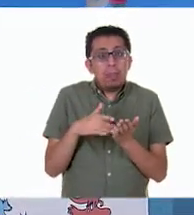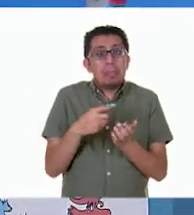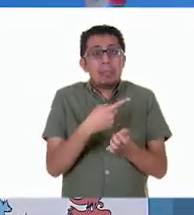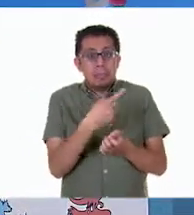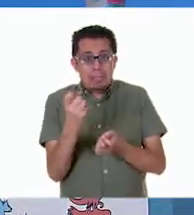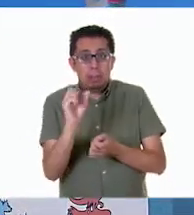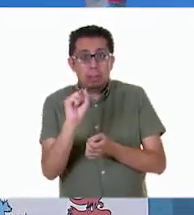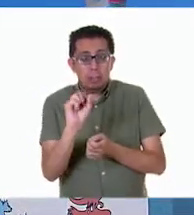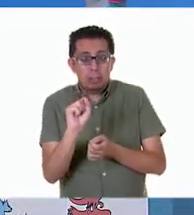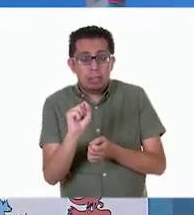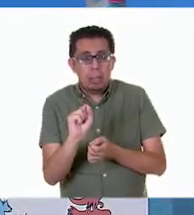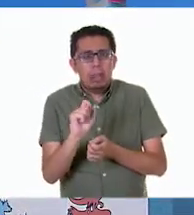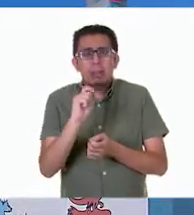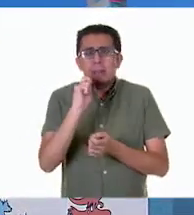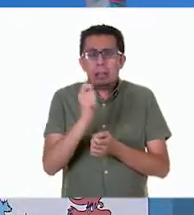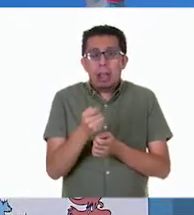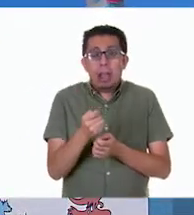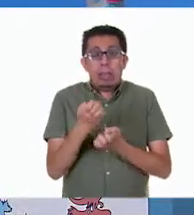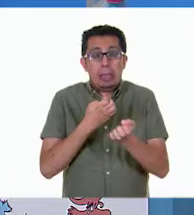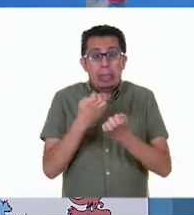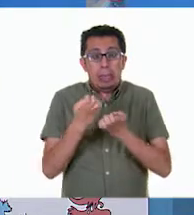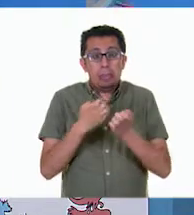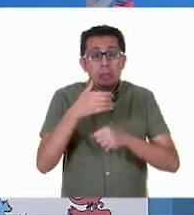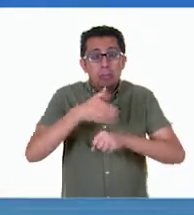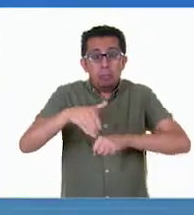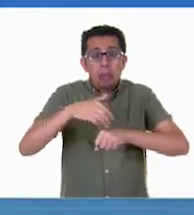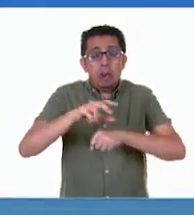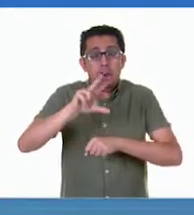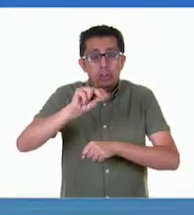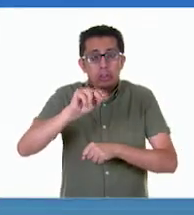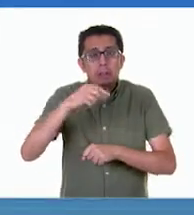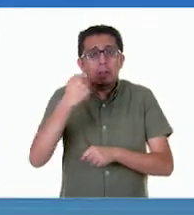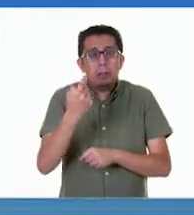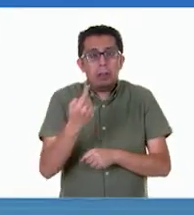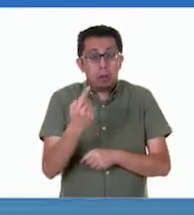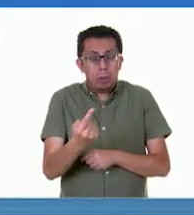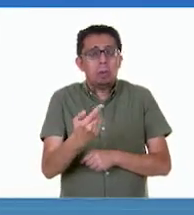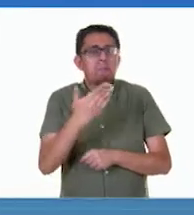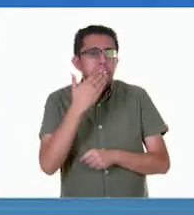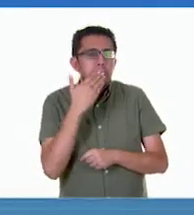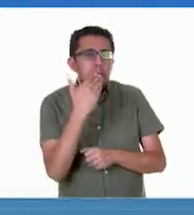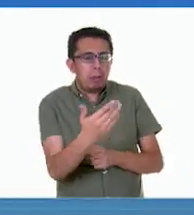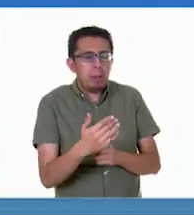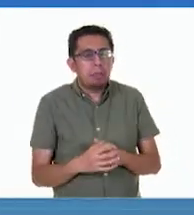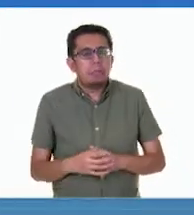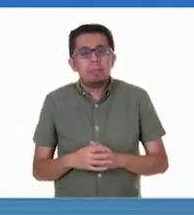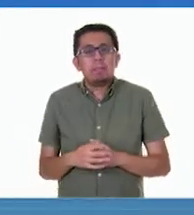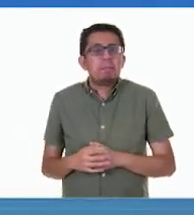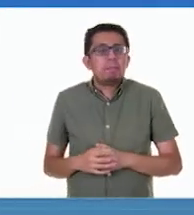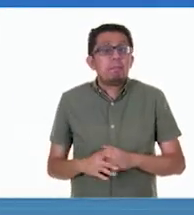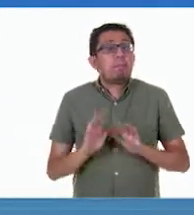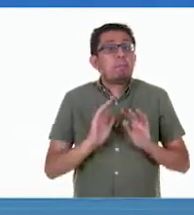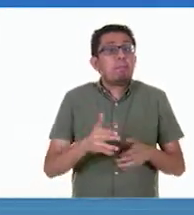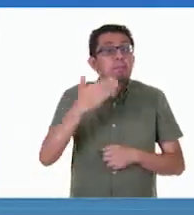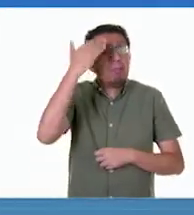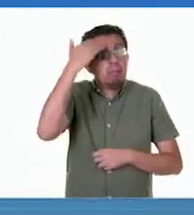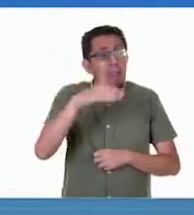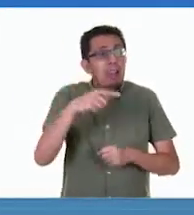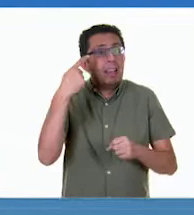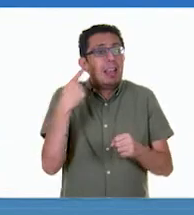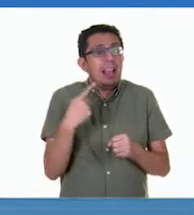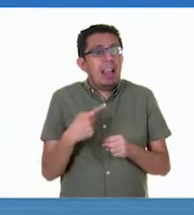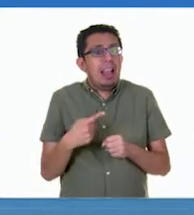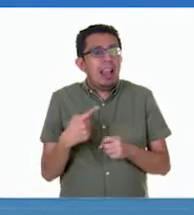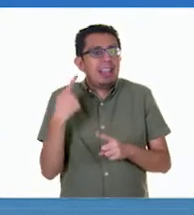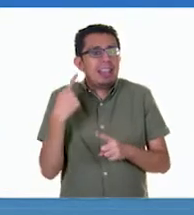160, que es el desafío 81. Uy, muy bien, muy bien. Y ya sabemos quién es su